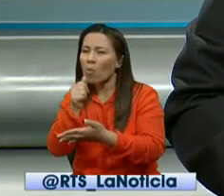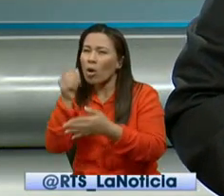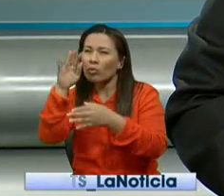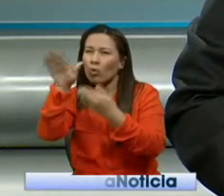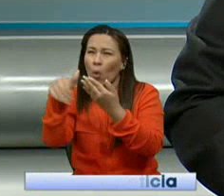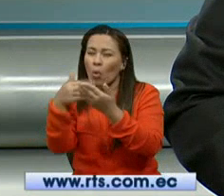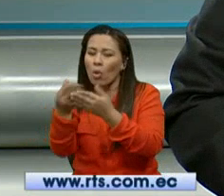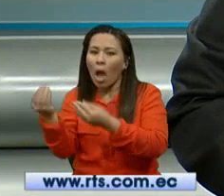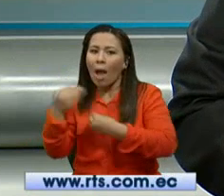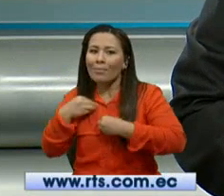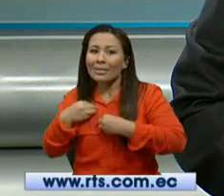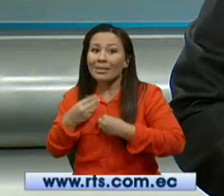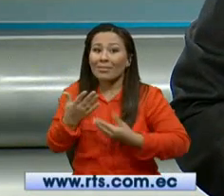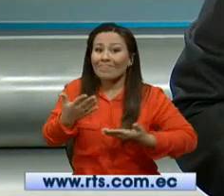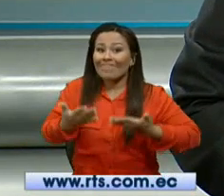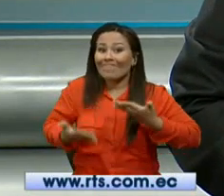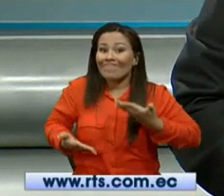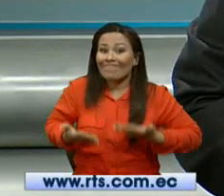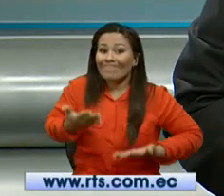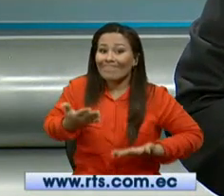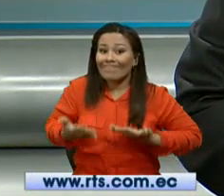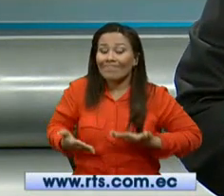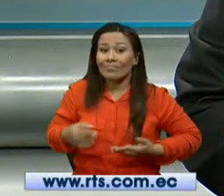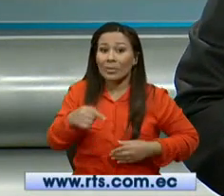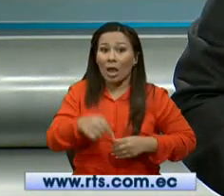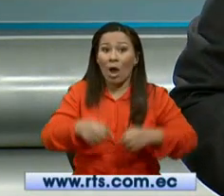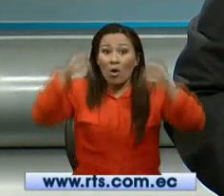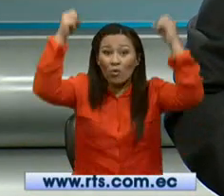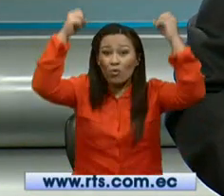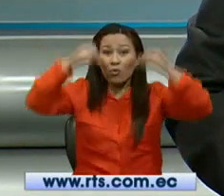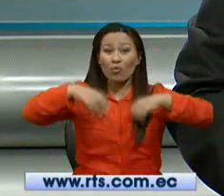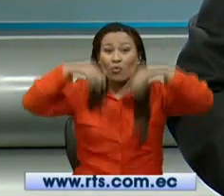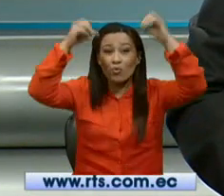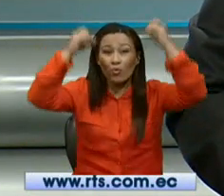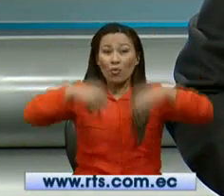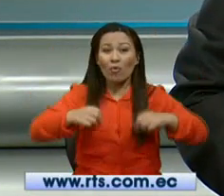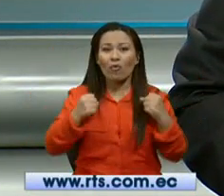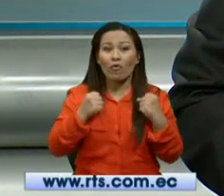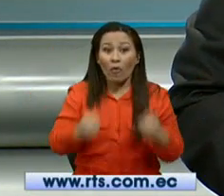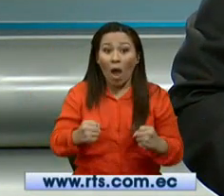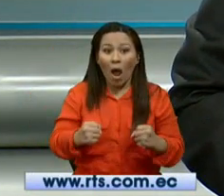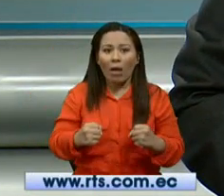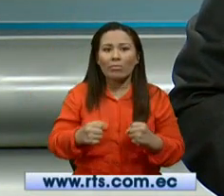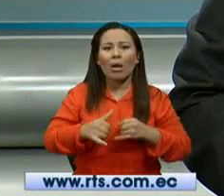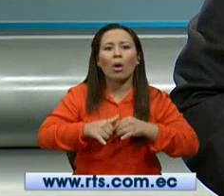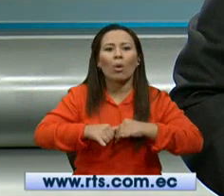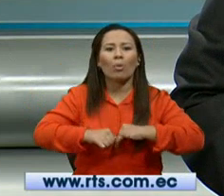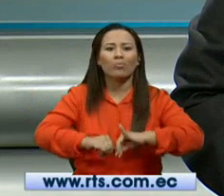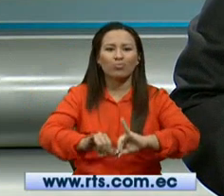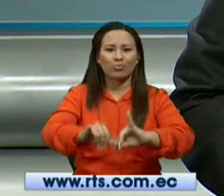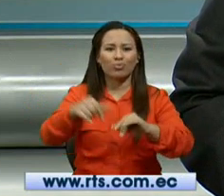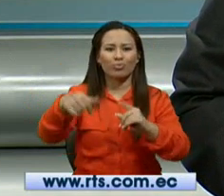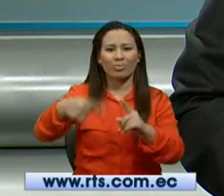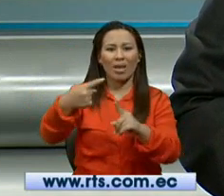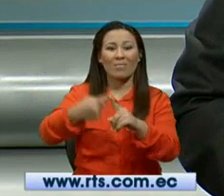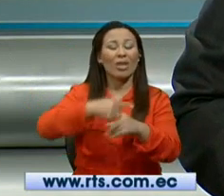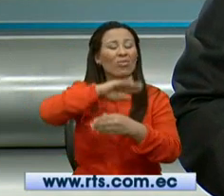que hay altas posibilidades de que las precipitaciones continúen durante este mes de